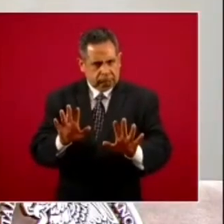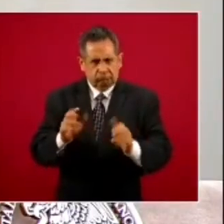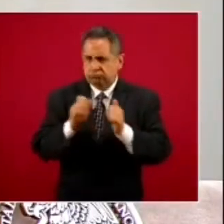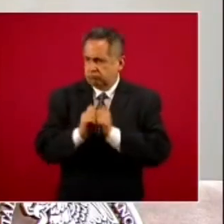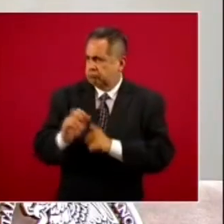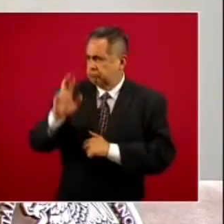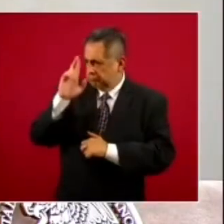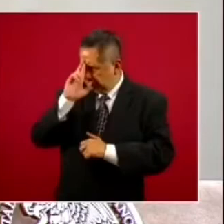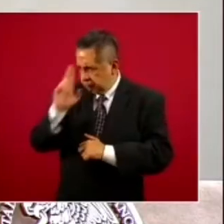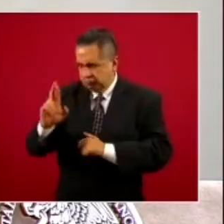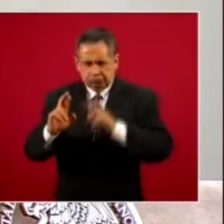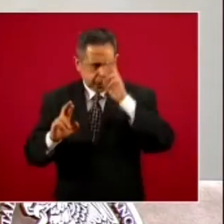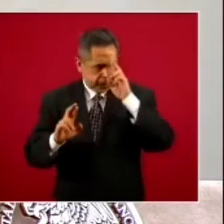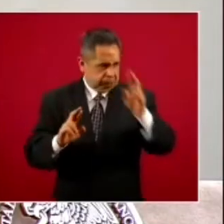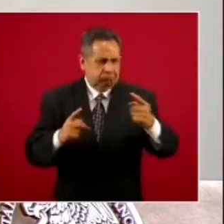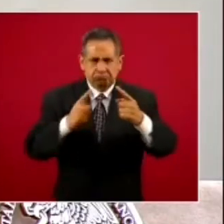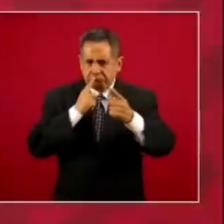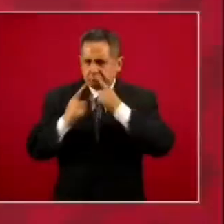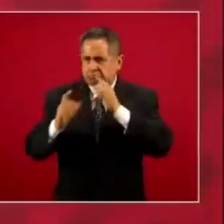respetuosos,